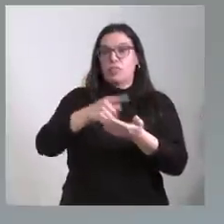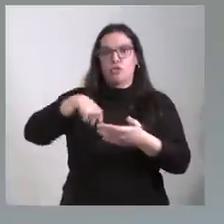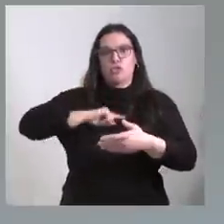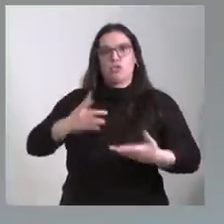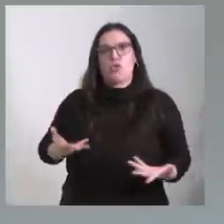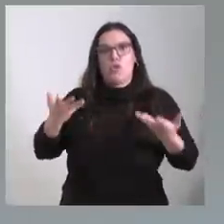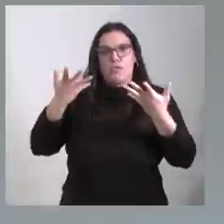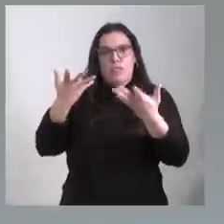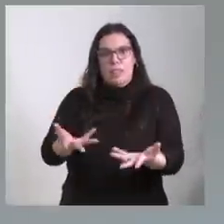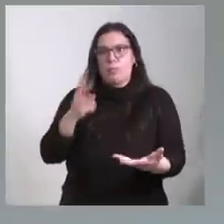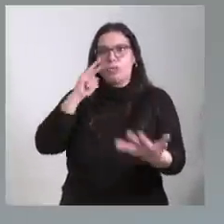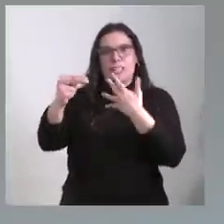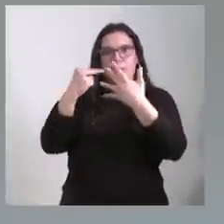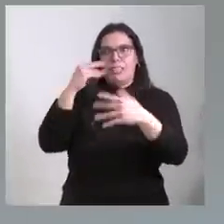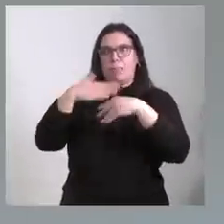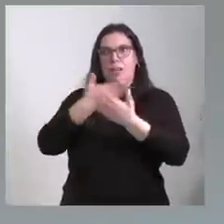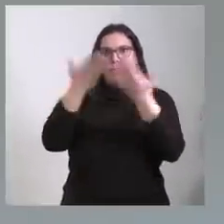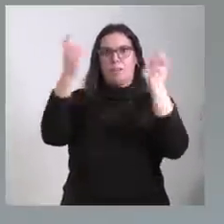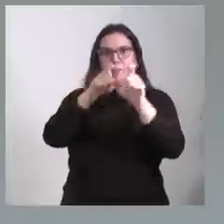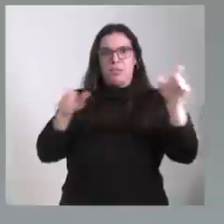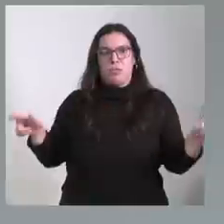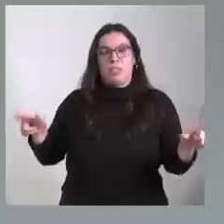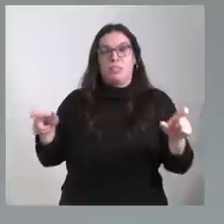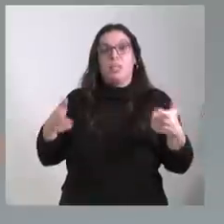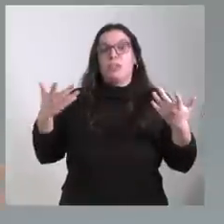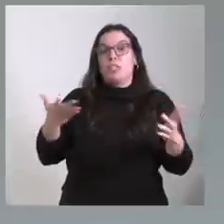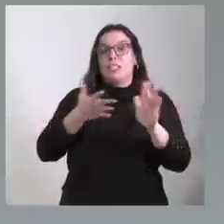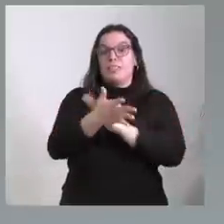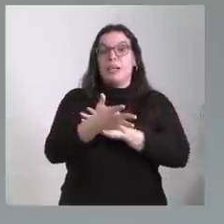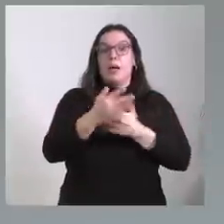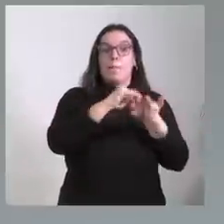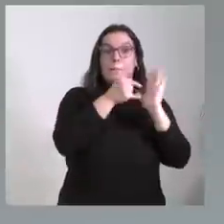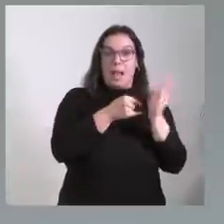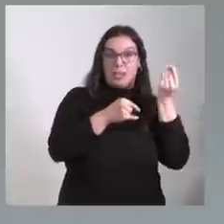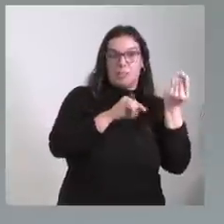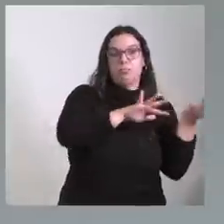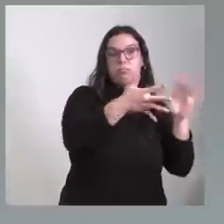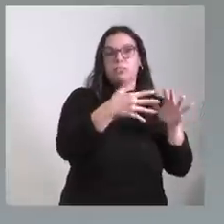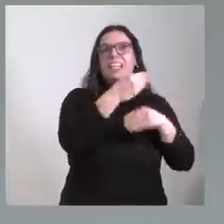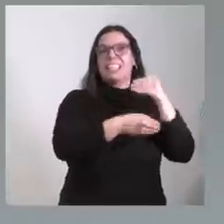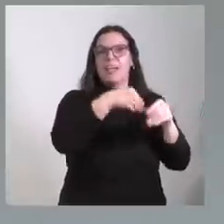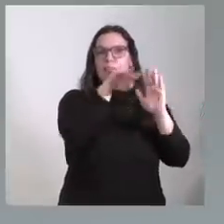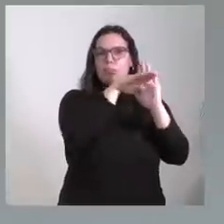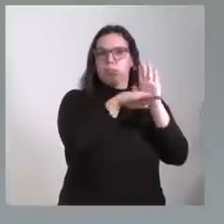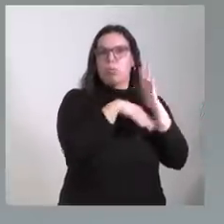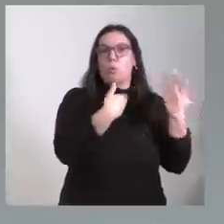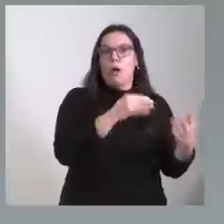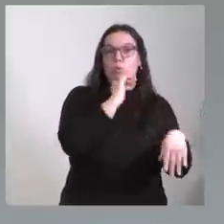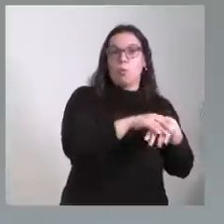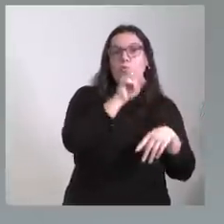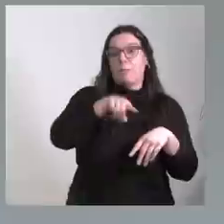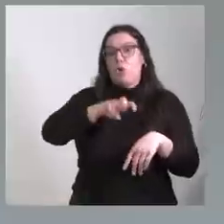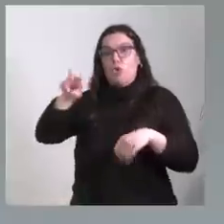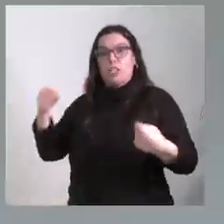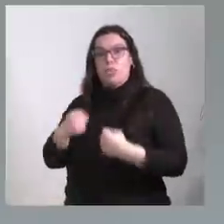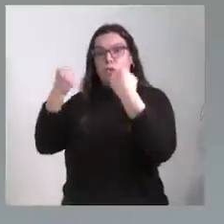de forma transparente Al conjunto de la ciudadanía y por tanto informamos tanto sobre la ejecución del plan Soria sobre como la ejecución de